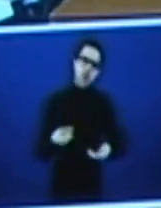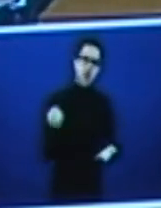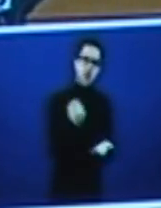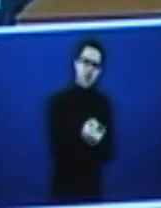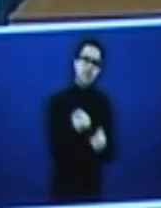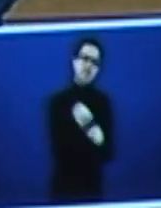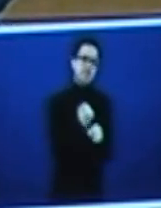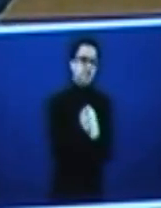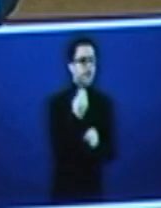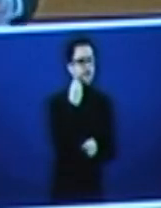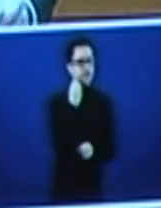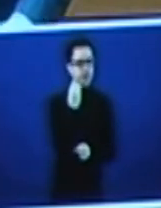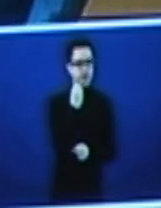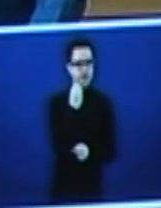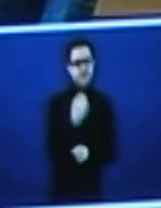Señoría,